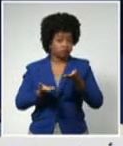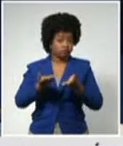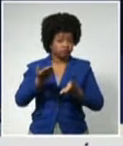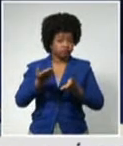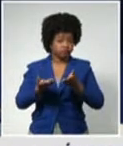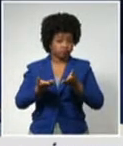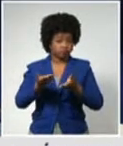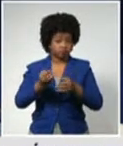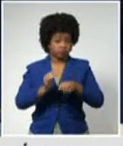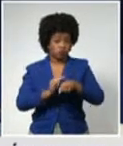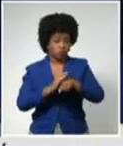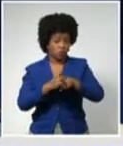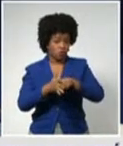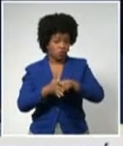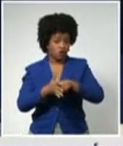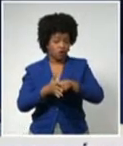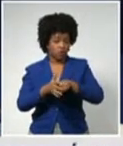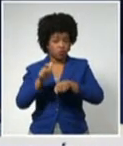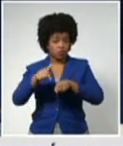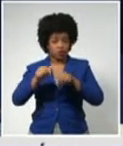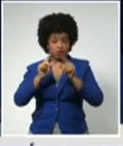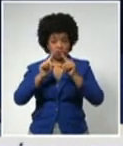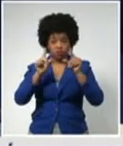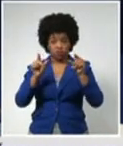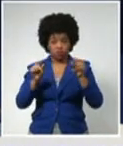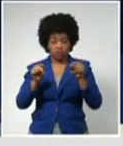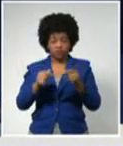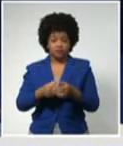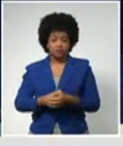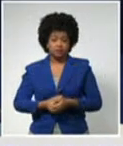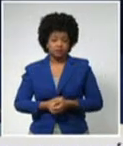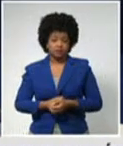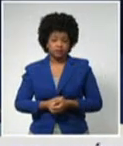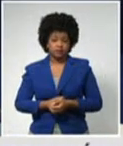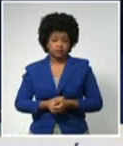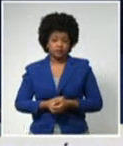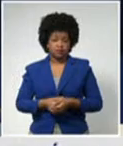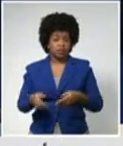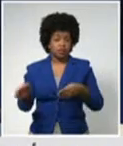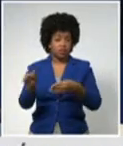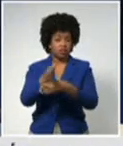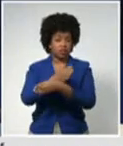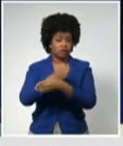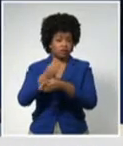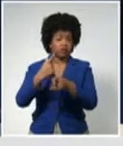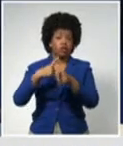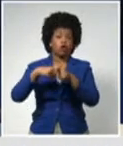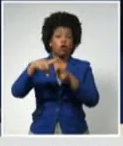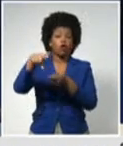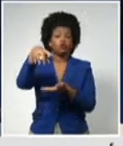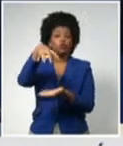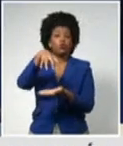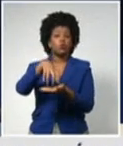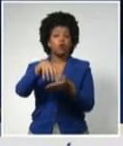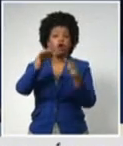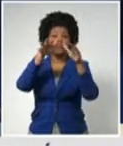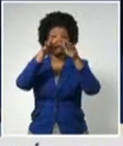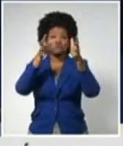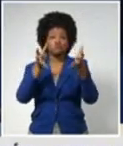de la epidemia, de la pandemia en Cuba, a diferencia de otros lugares en los cuales el sexo